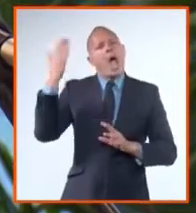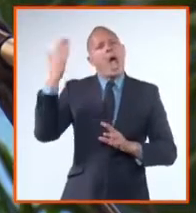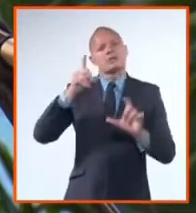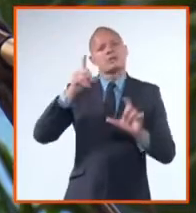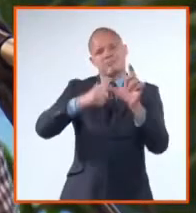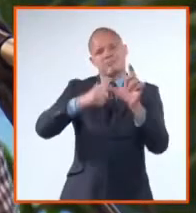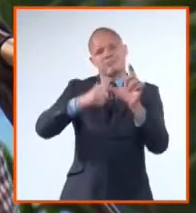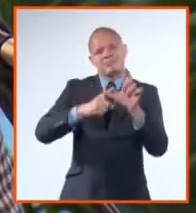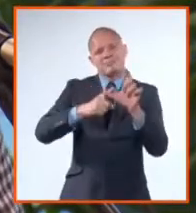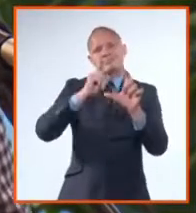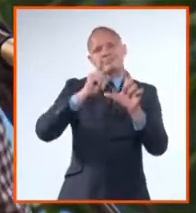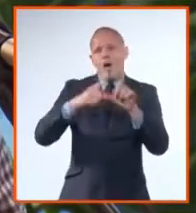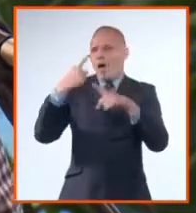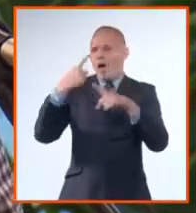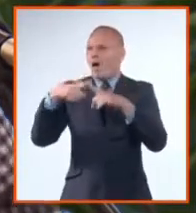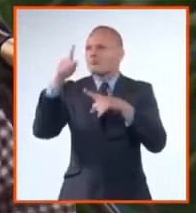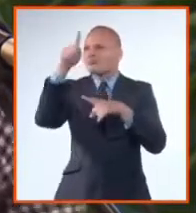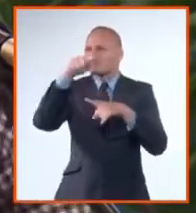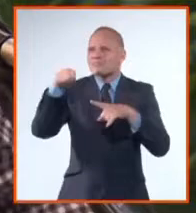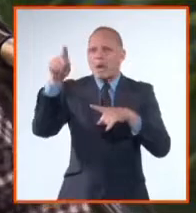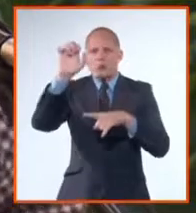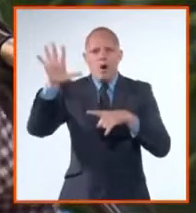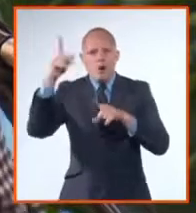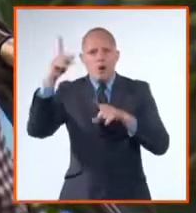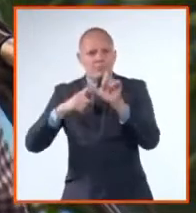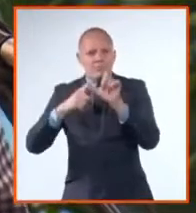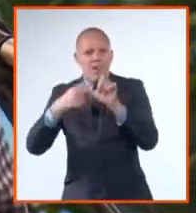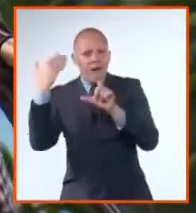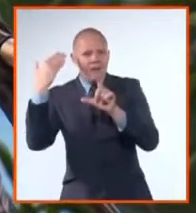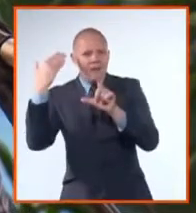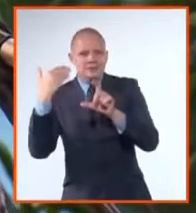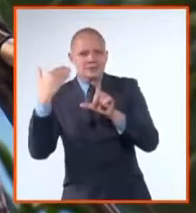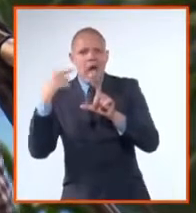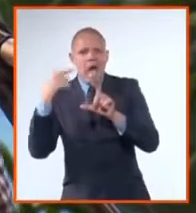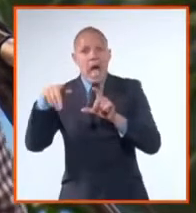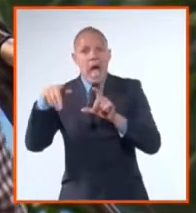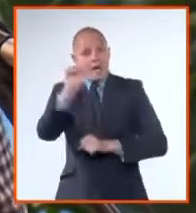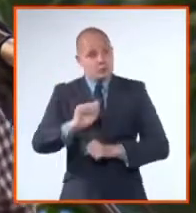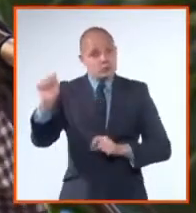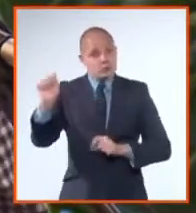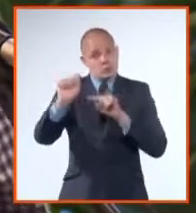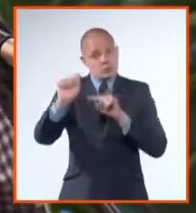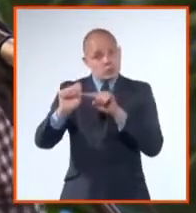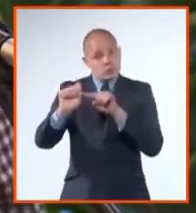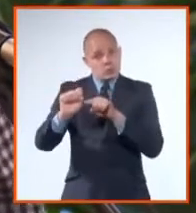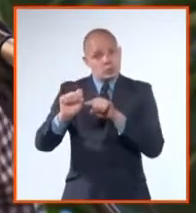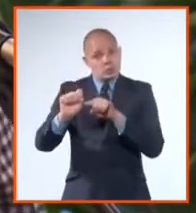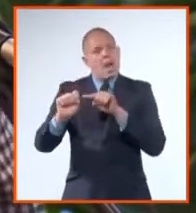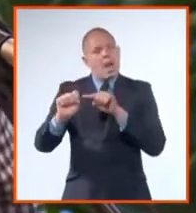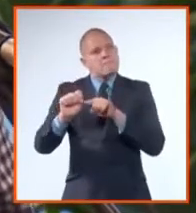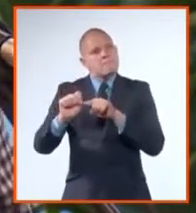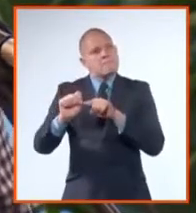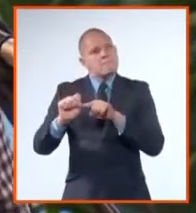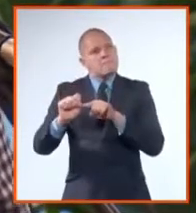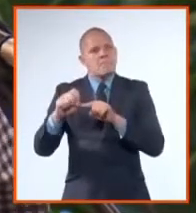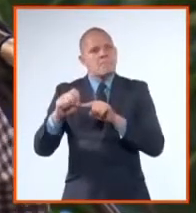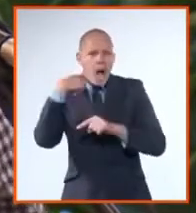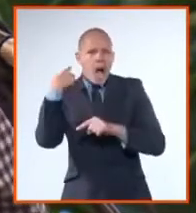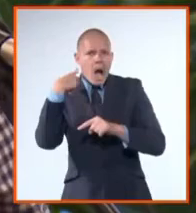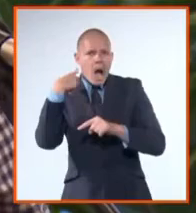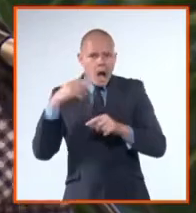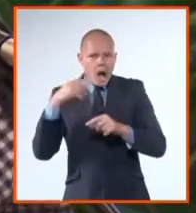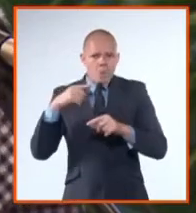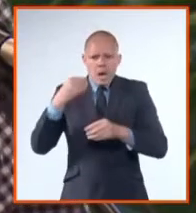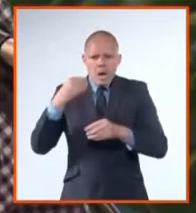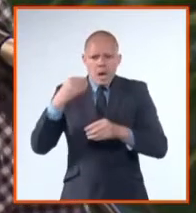se desapareció, que no pudo incorporar una capacidad de renovación sistémica. Incluso cuando aparecía un poquito